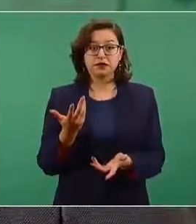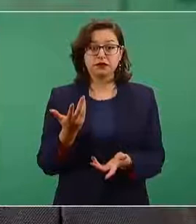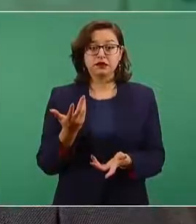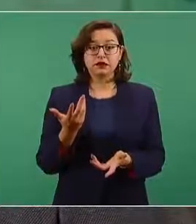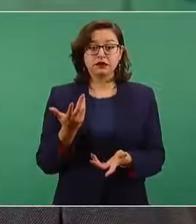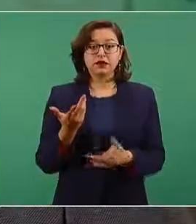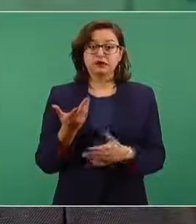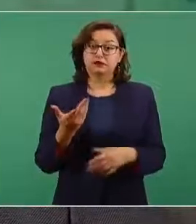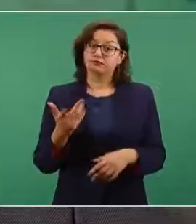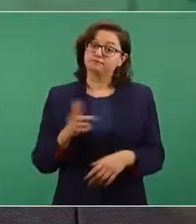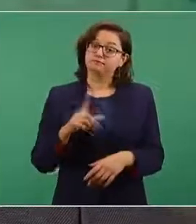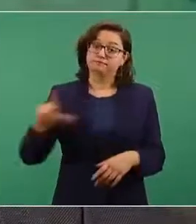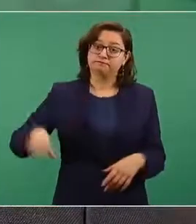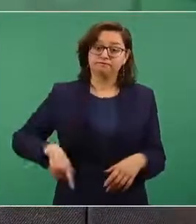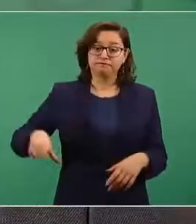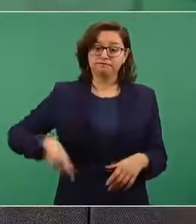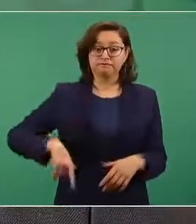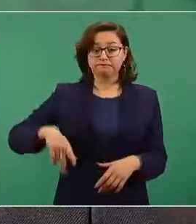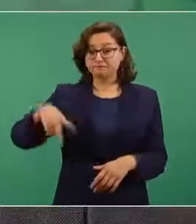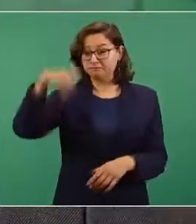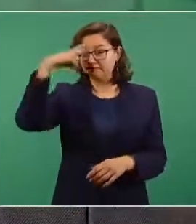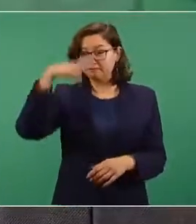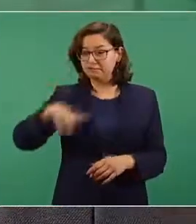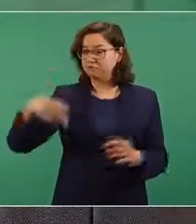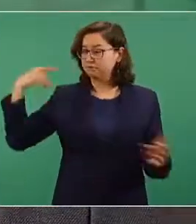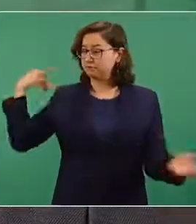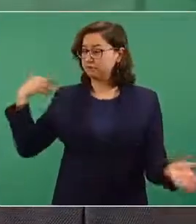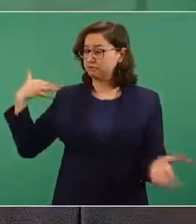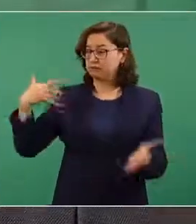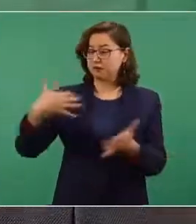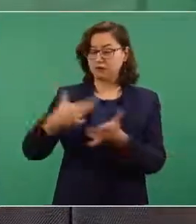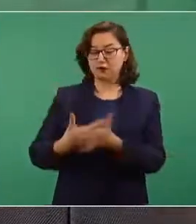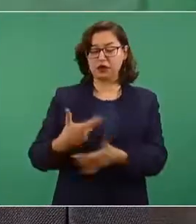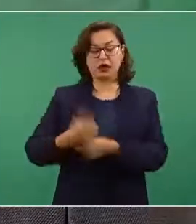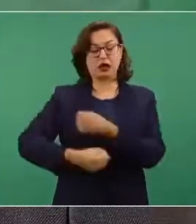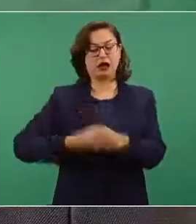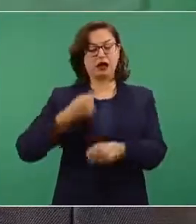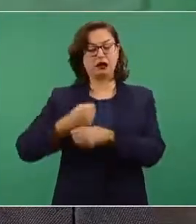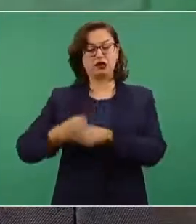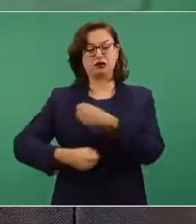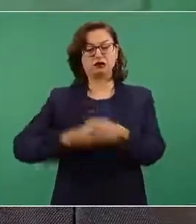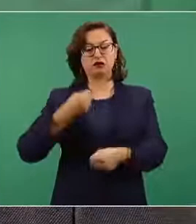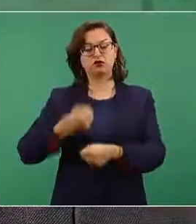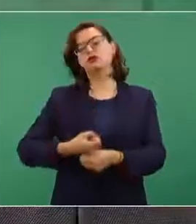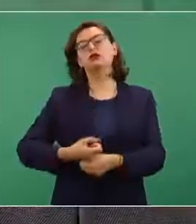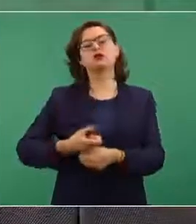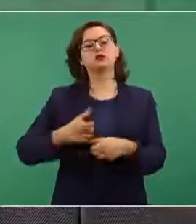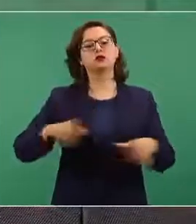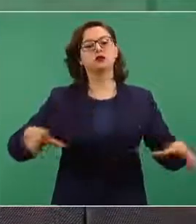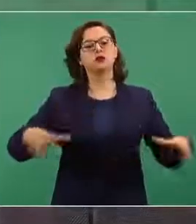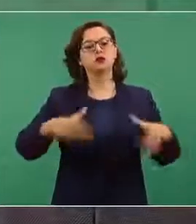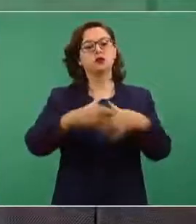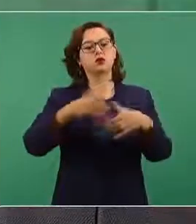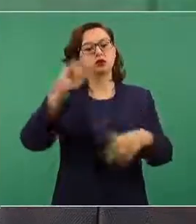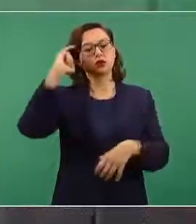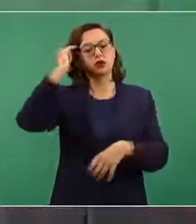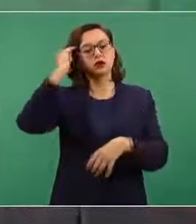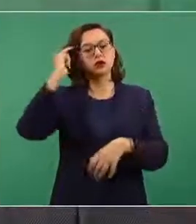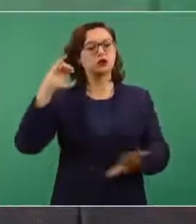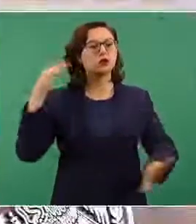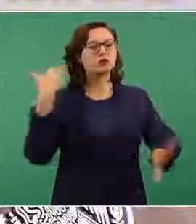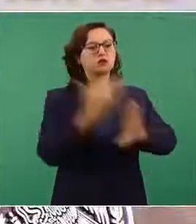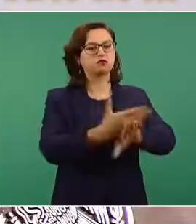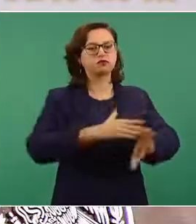hizo el Estado mexicano en contra de los indígenas, en contra de los